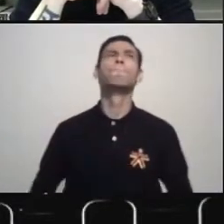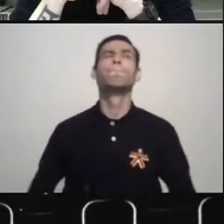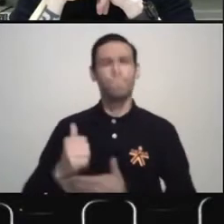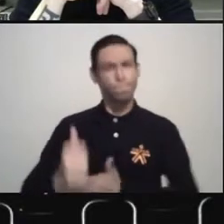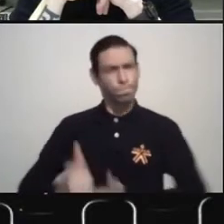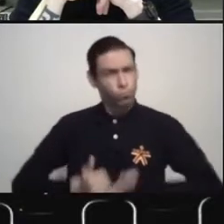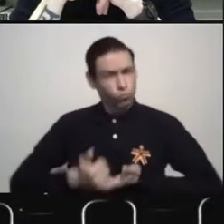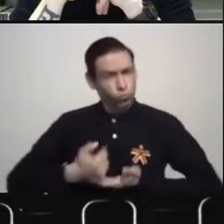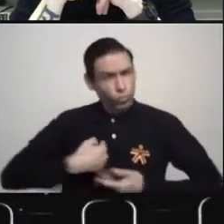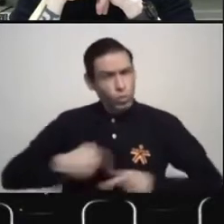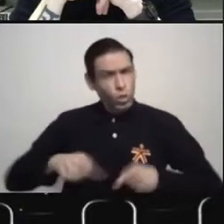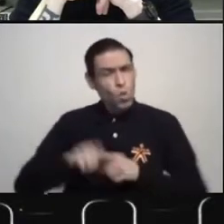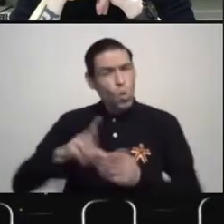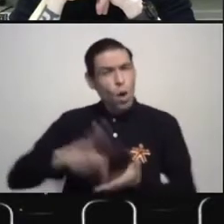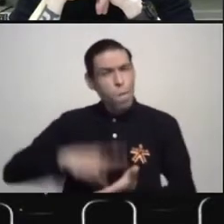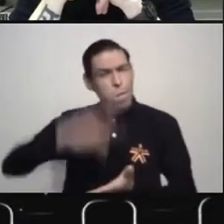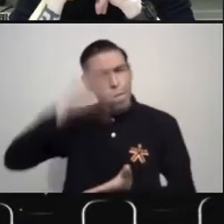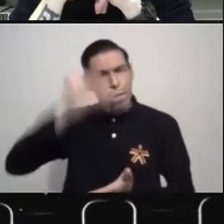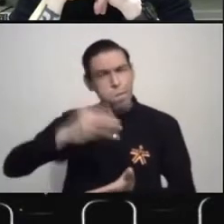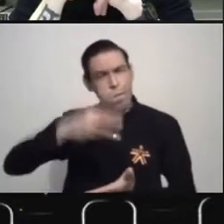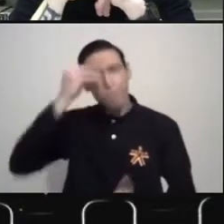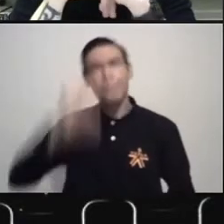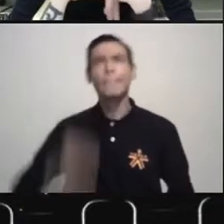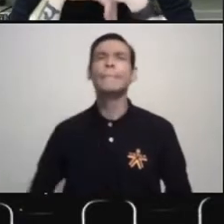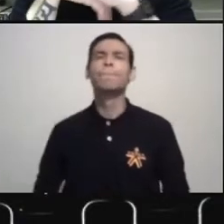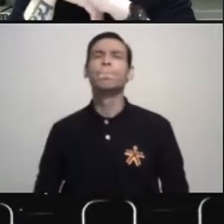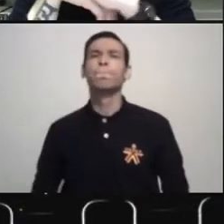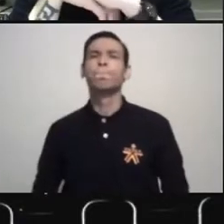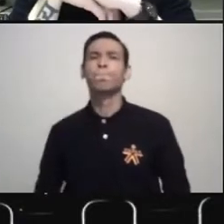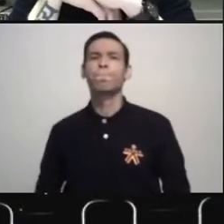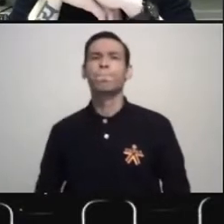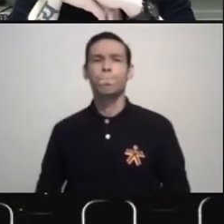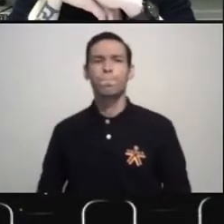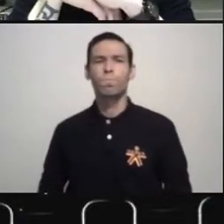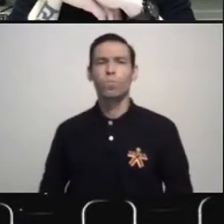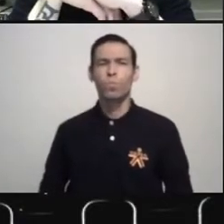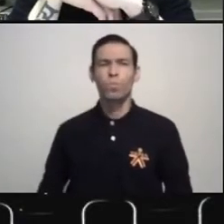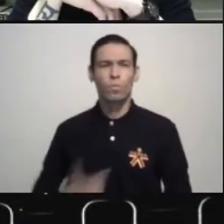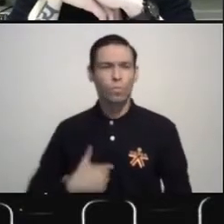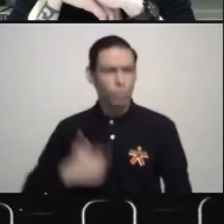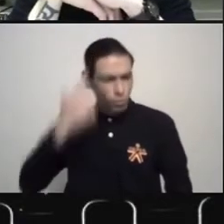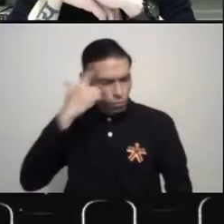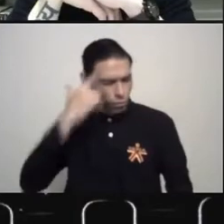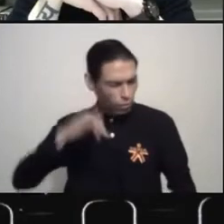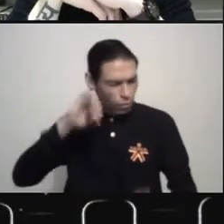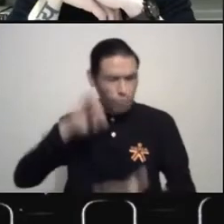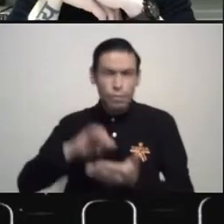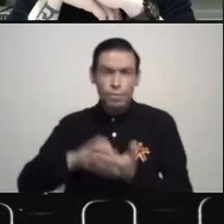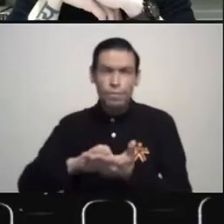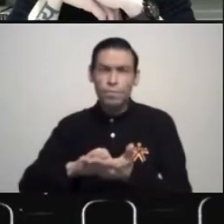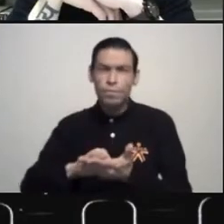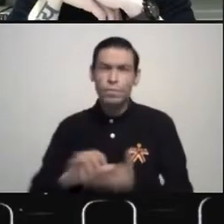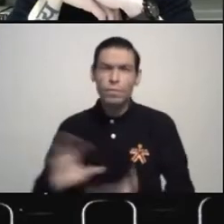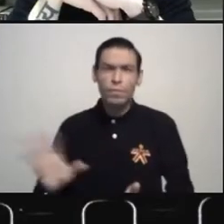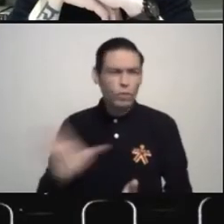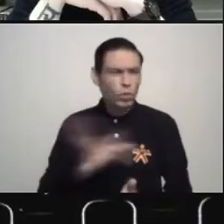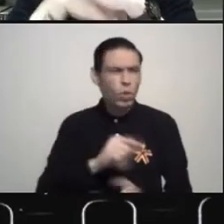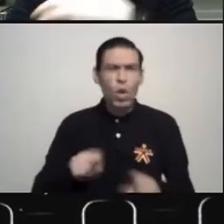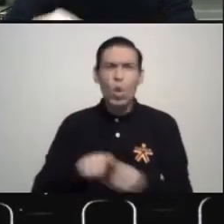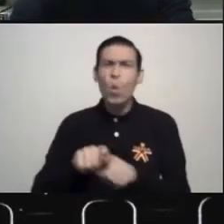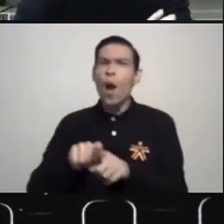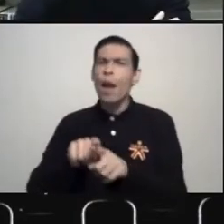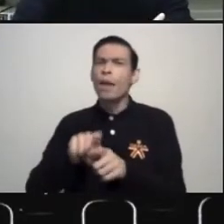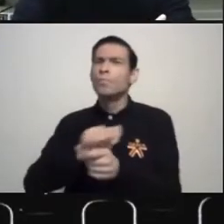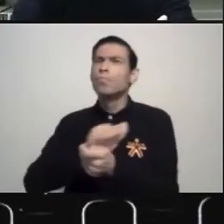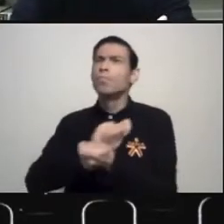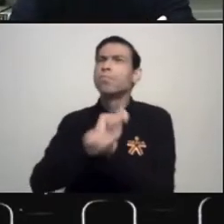que yo creo que todo ha cambiado radical y sustancialmente, todo. En